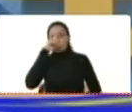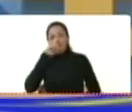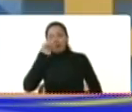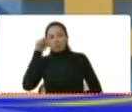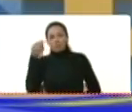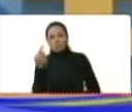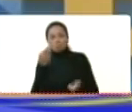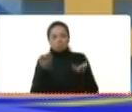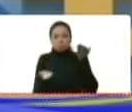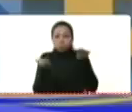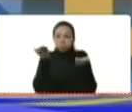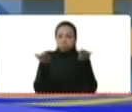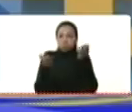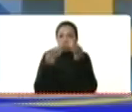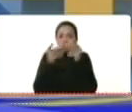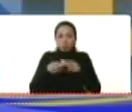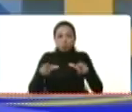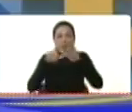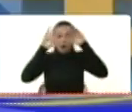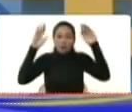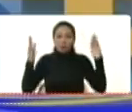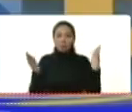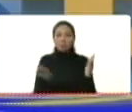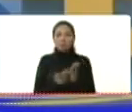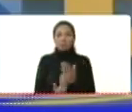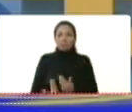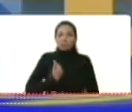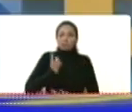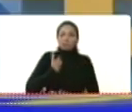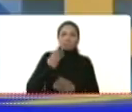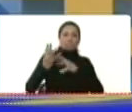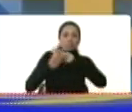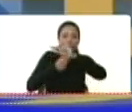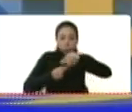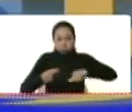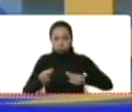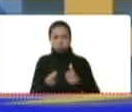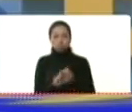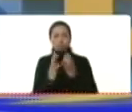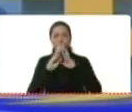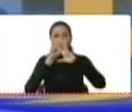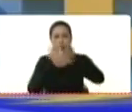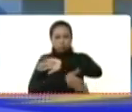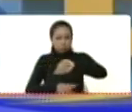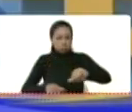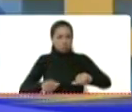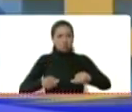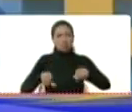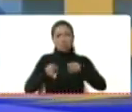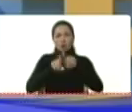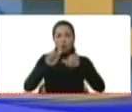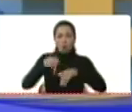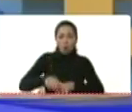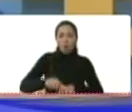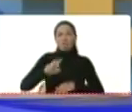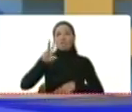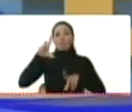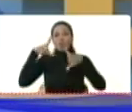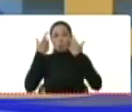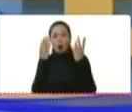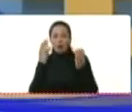a diferencia de muchos lugares del mundo que han sufrido tragedias y quedaron destruidos por siempre, hoy La Guaira